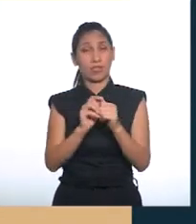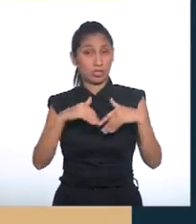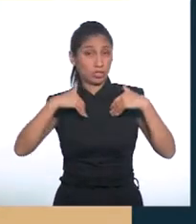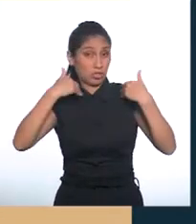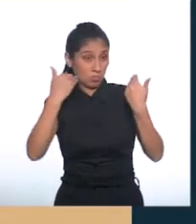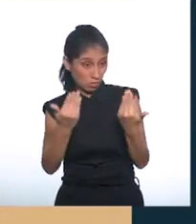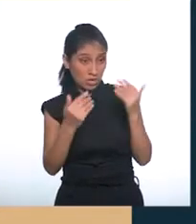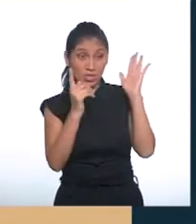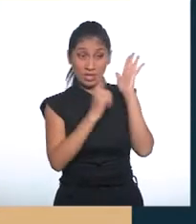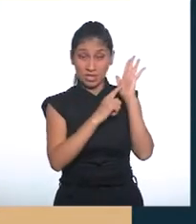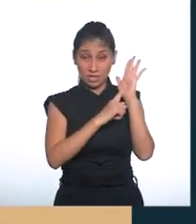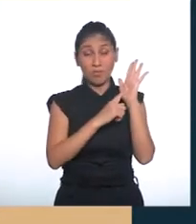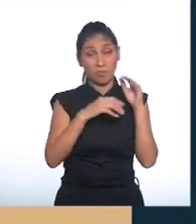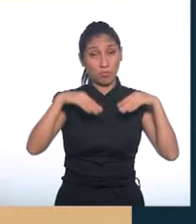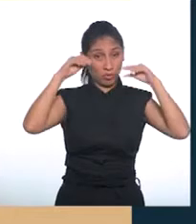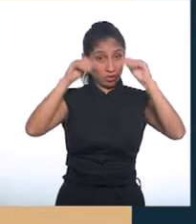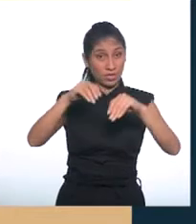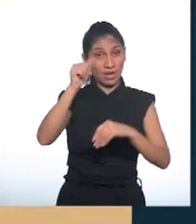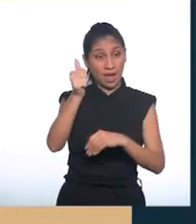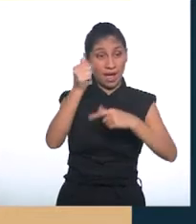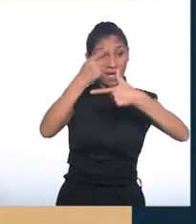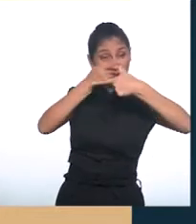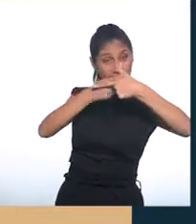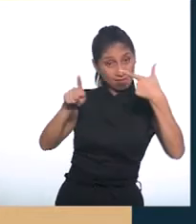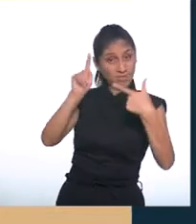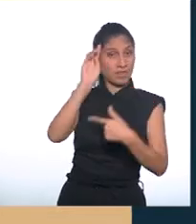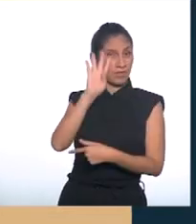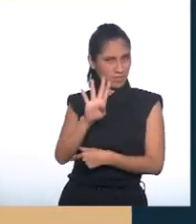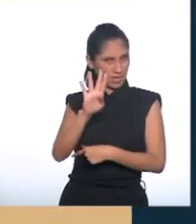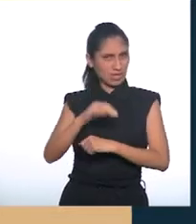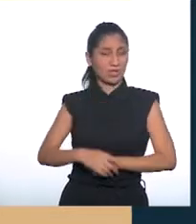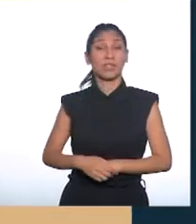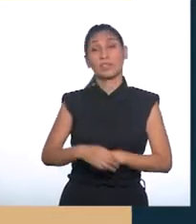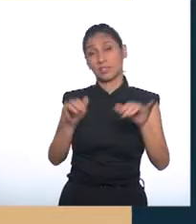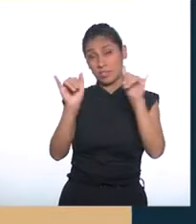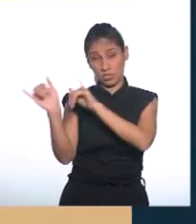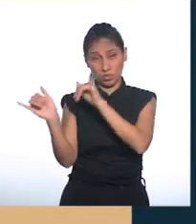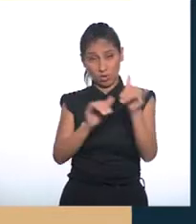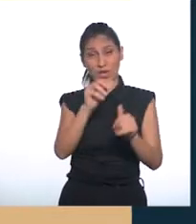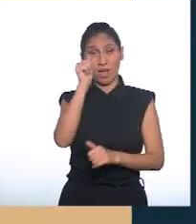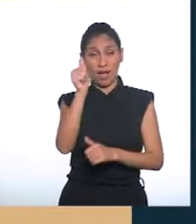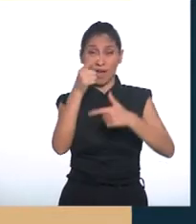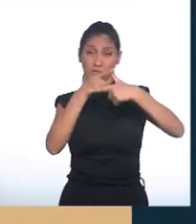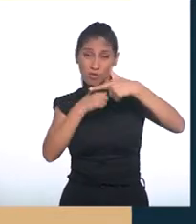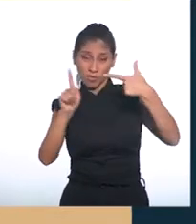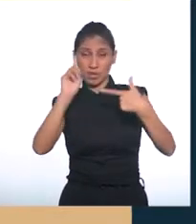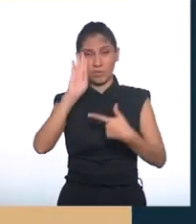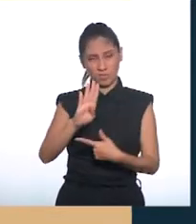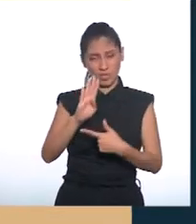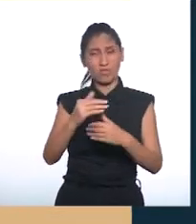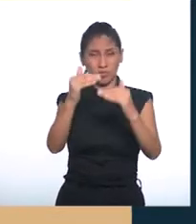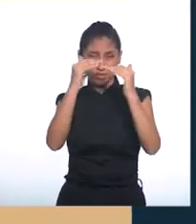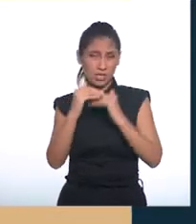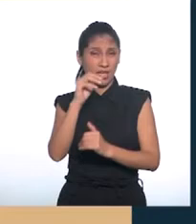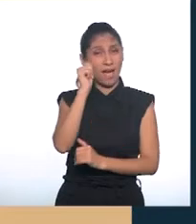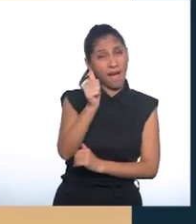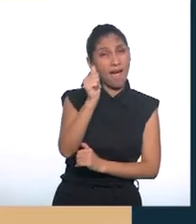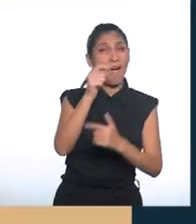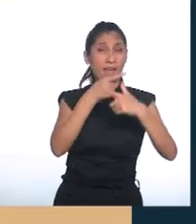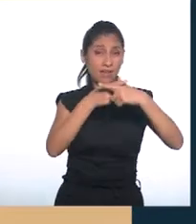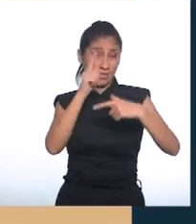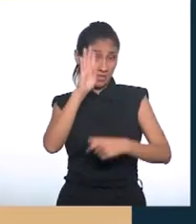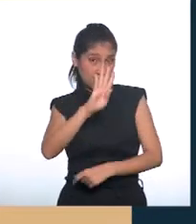la razón de A entre B, es decir, A sobre B, donde A y B son números